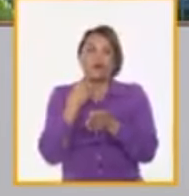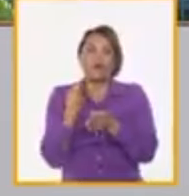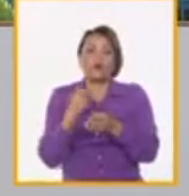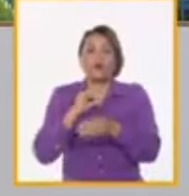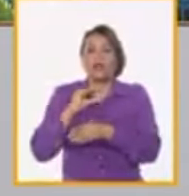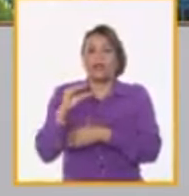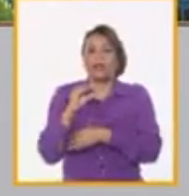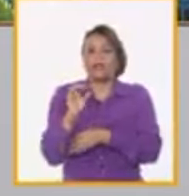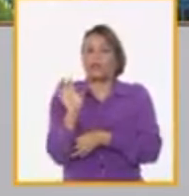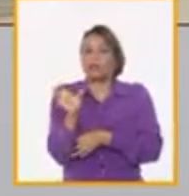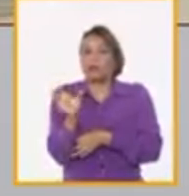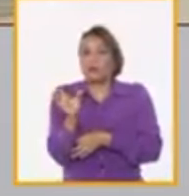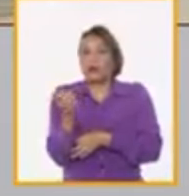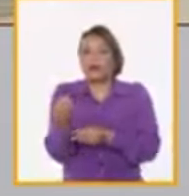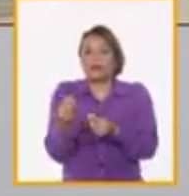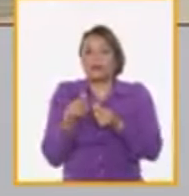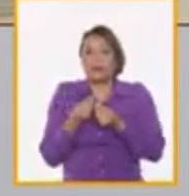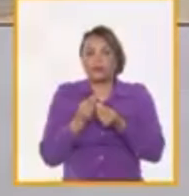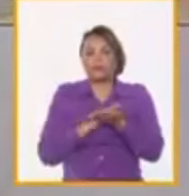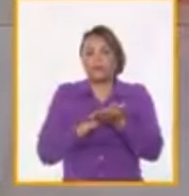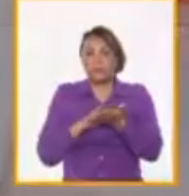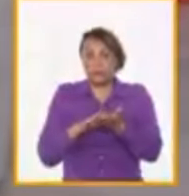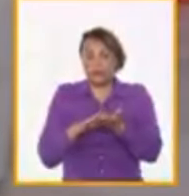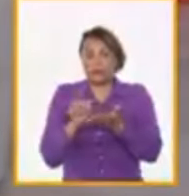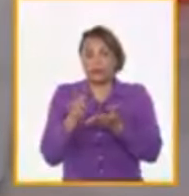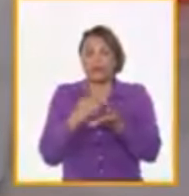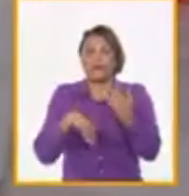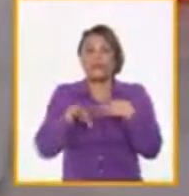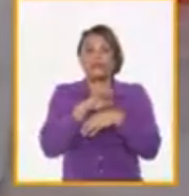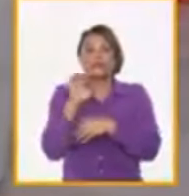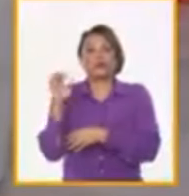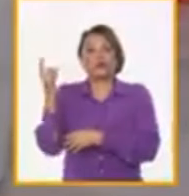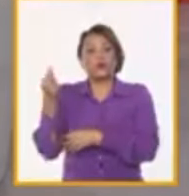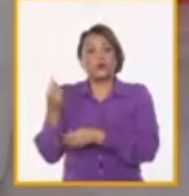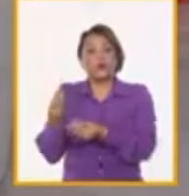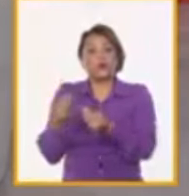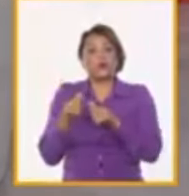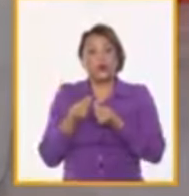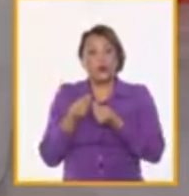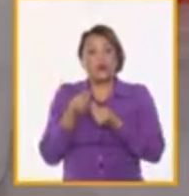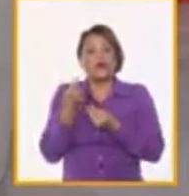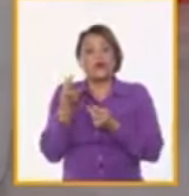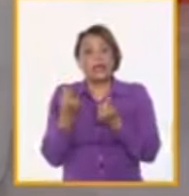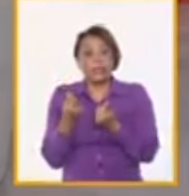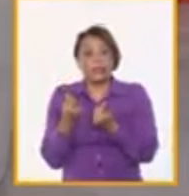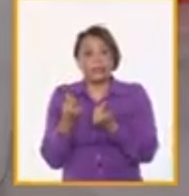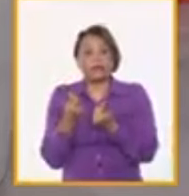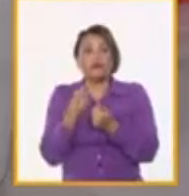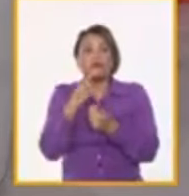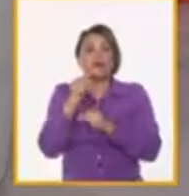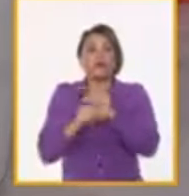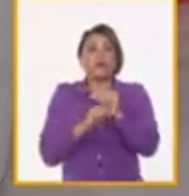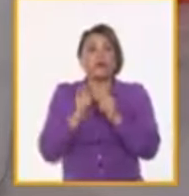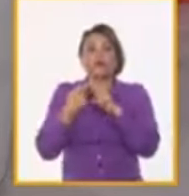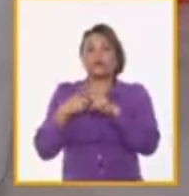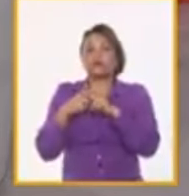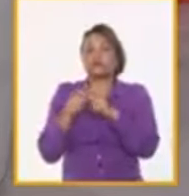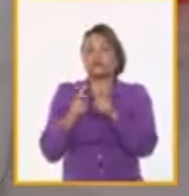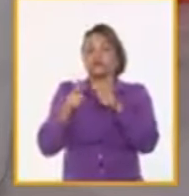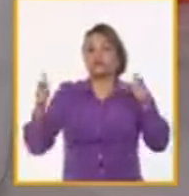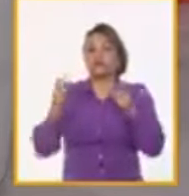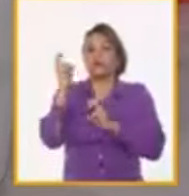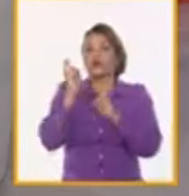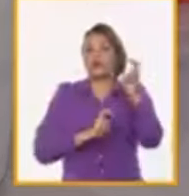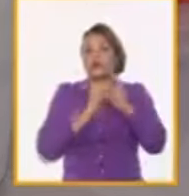o financiamiento que ha puesto el Ministerio de Economía, para ver cómo ampliamos las redes de talleres y podemos agilizar